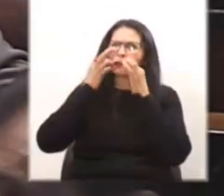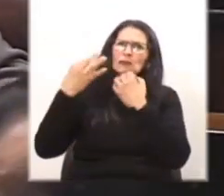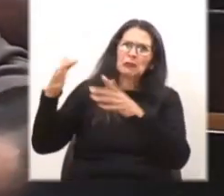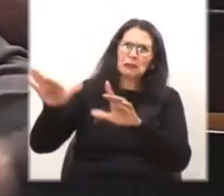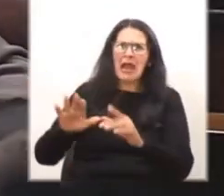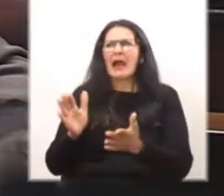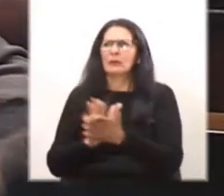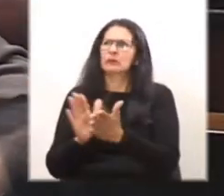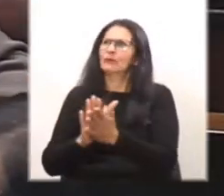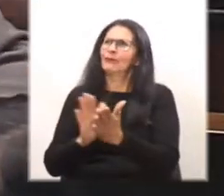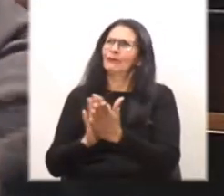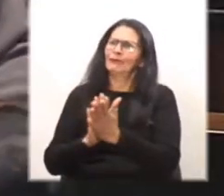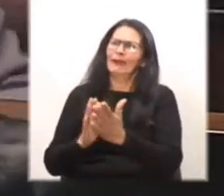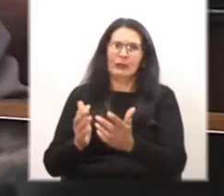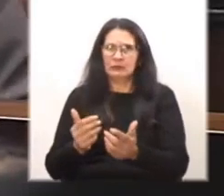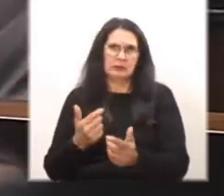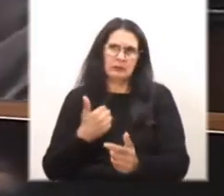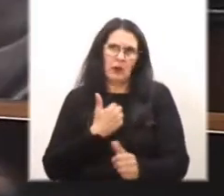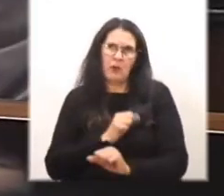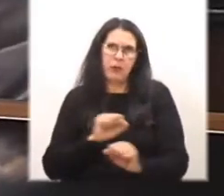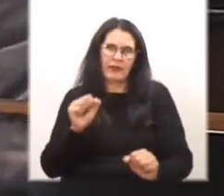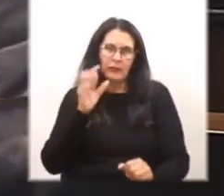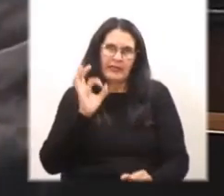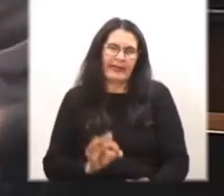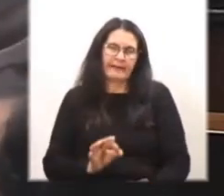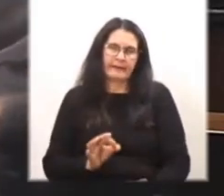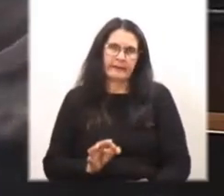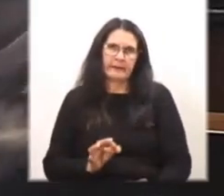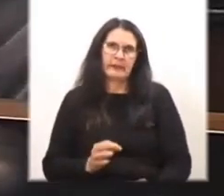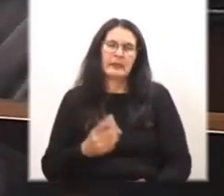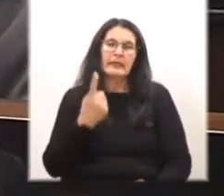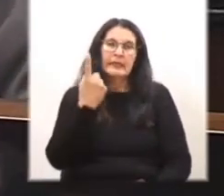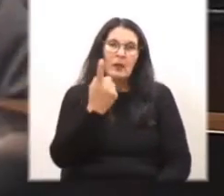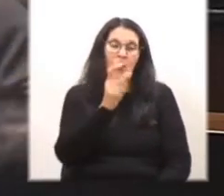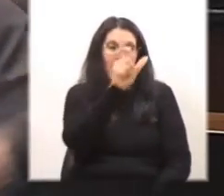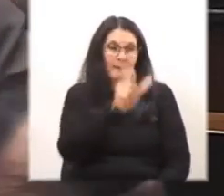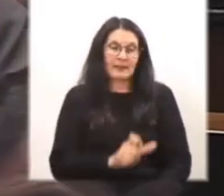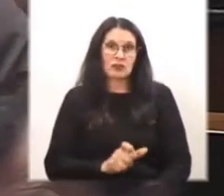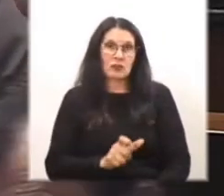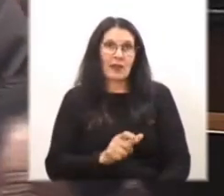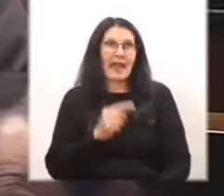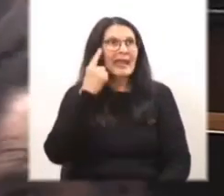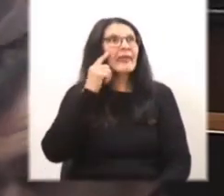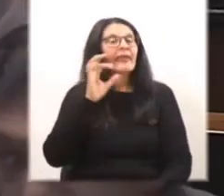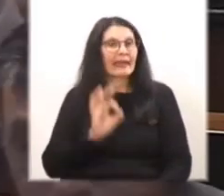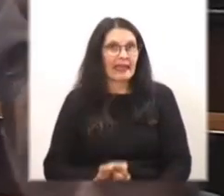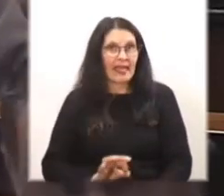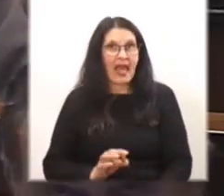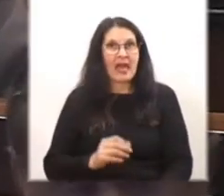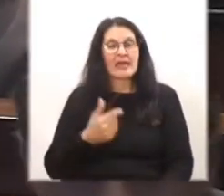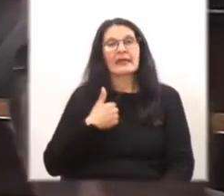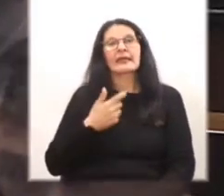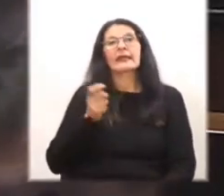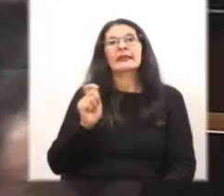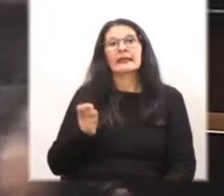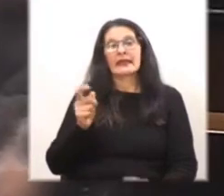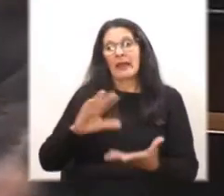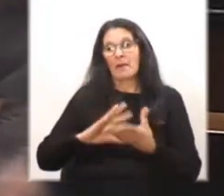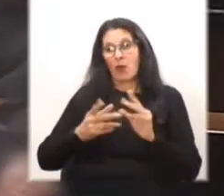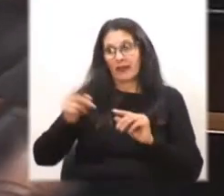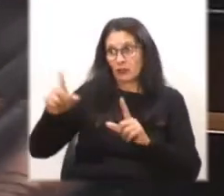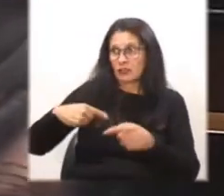los uruguayos. Yo no puedo creer que un ciudadano honesto de este país crea que el clientelismo es el modelo a